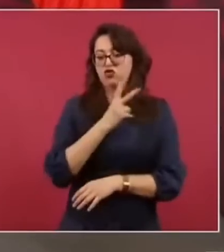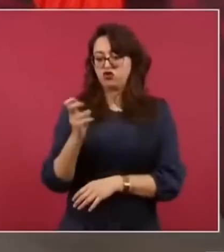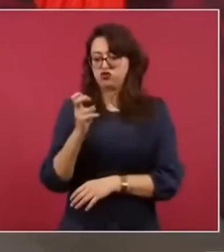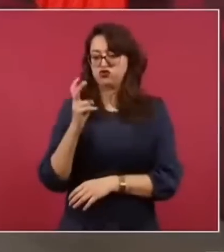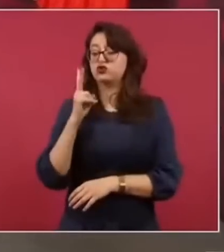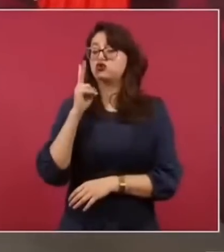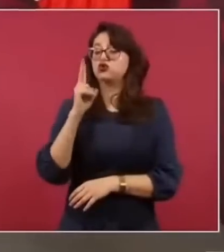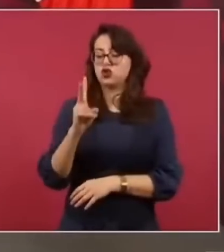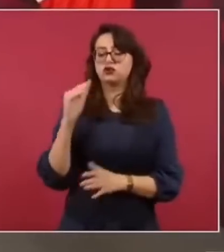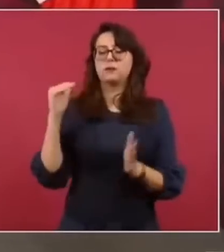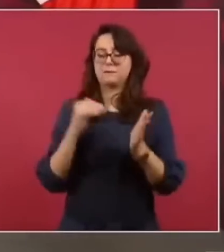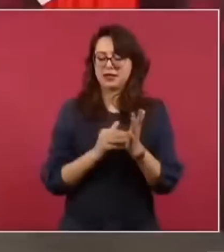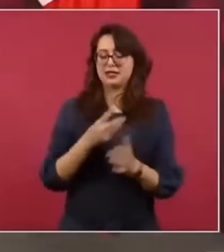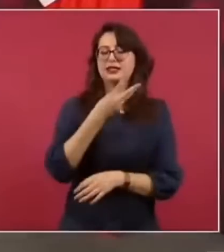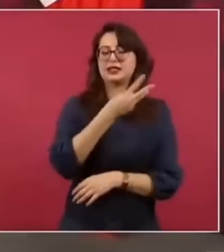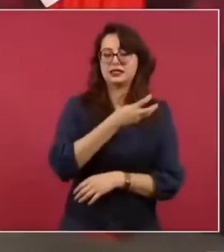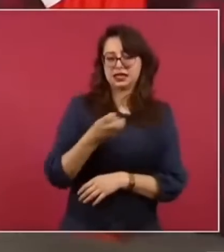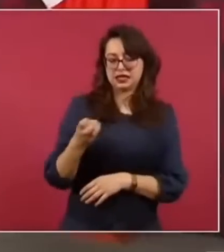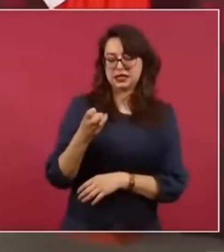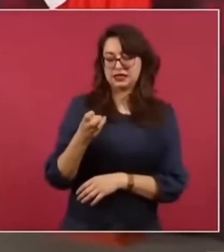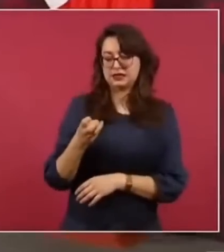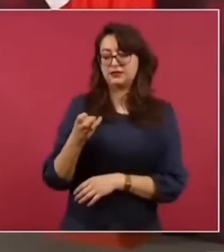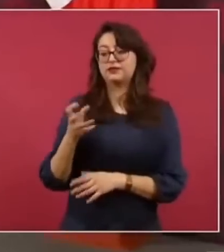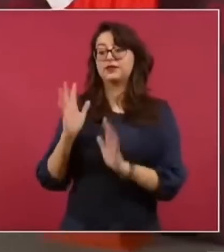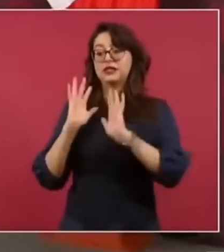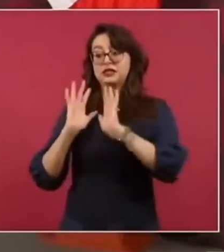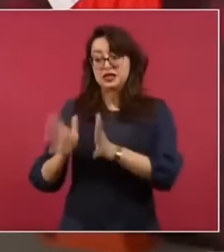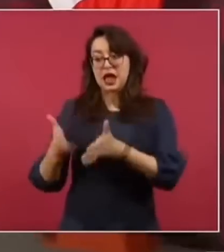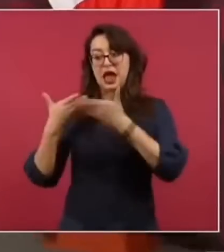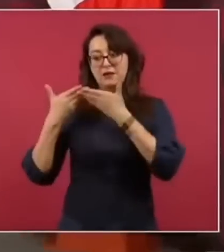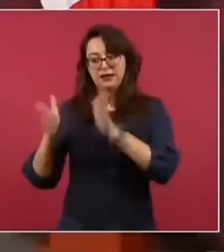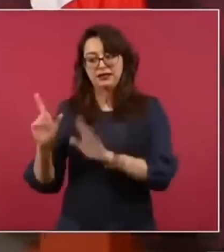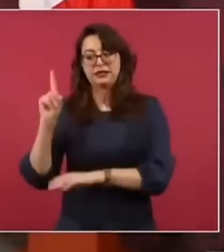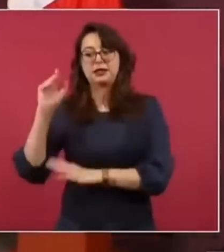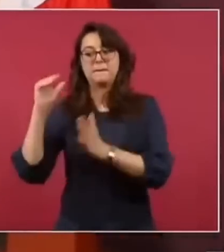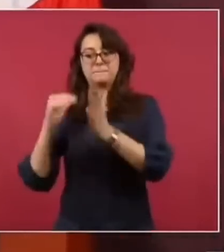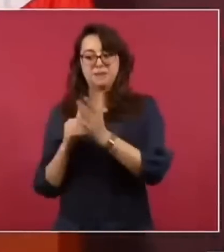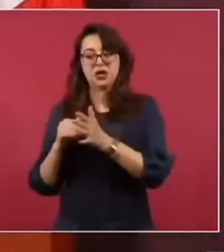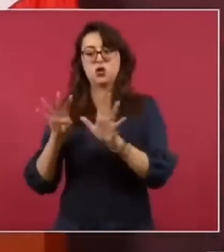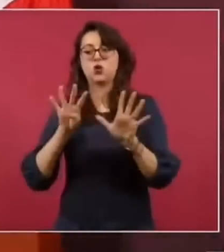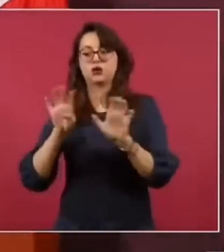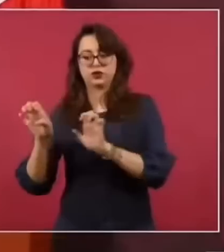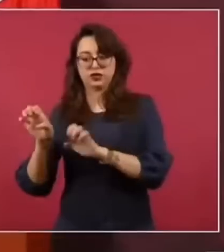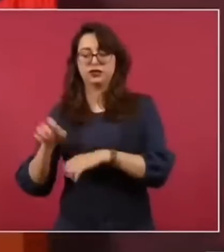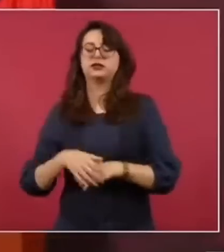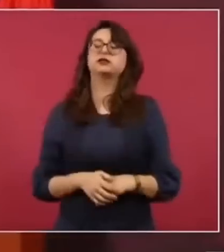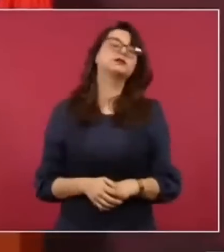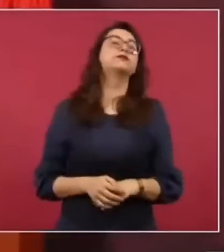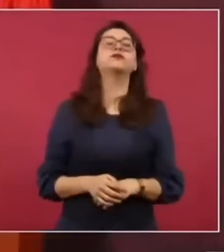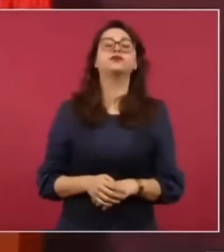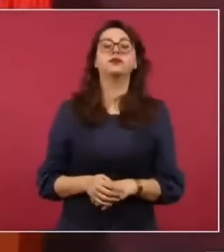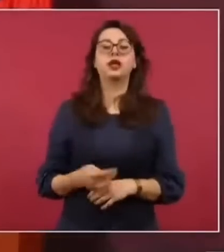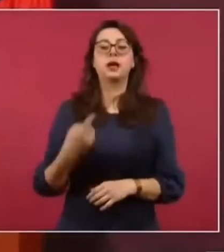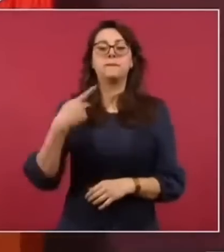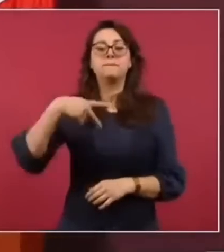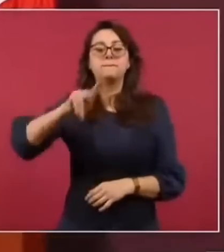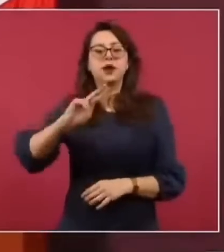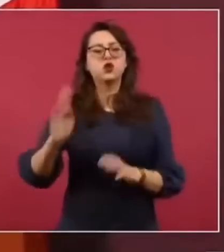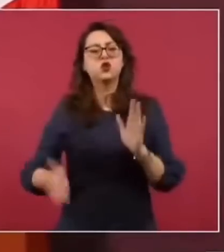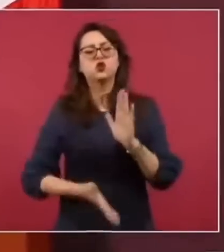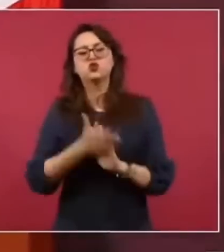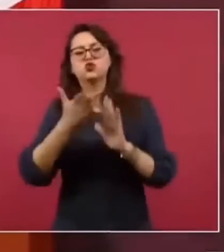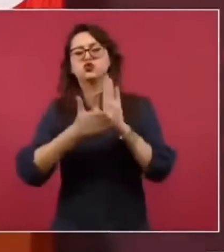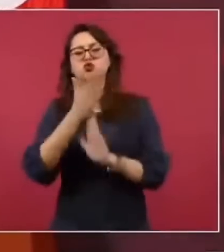ya equipadas 1.400. ¿Pero cuánto por cada